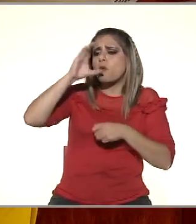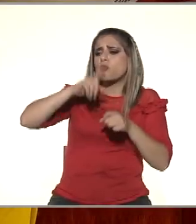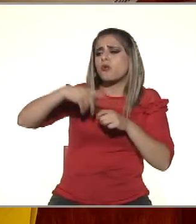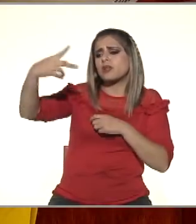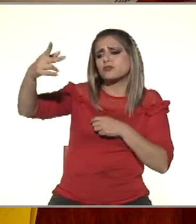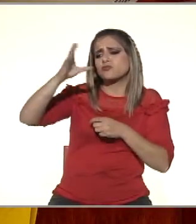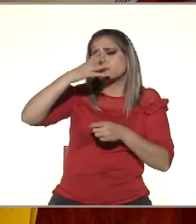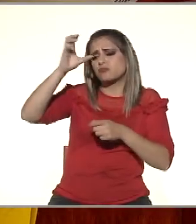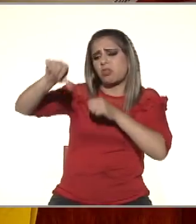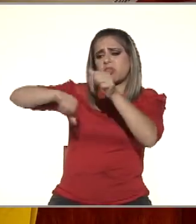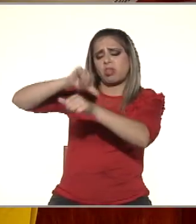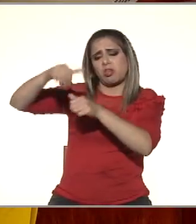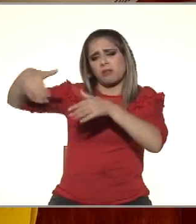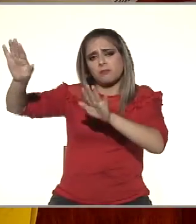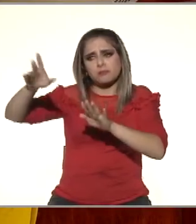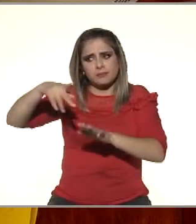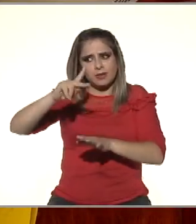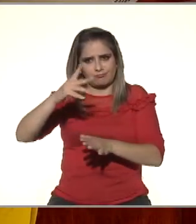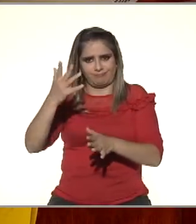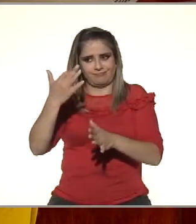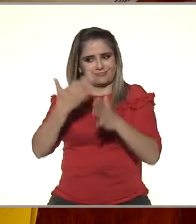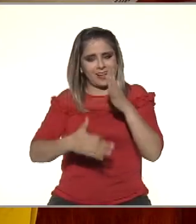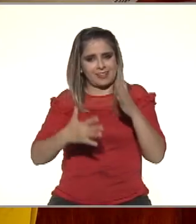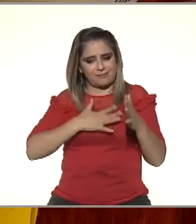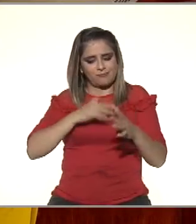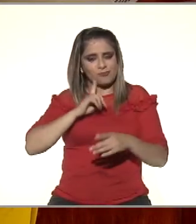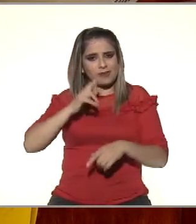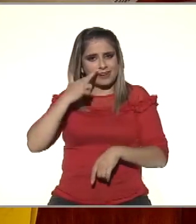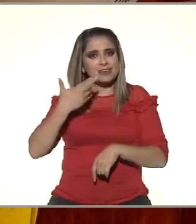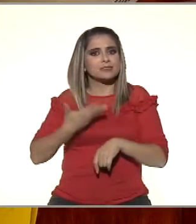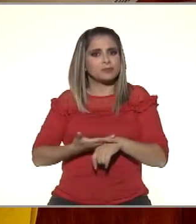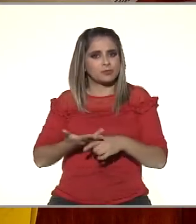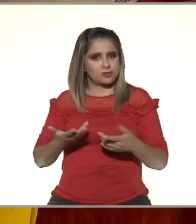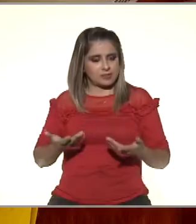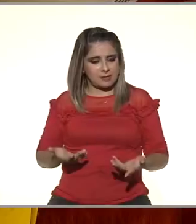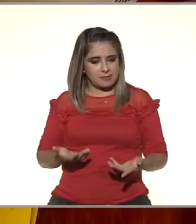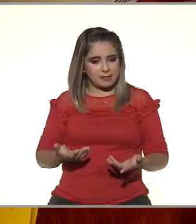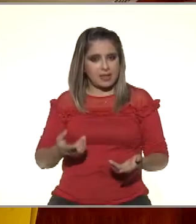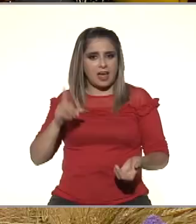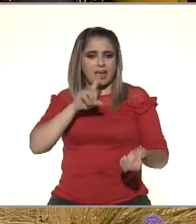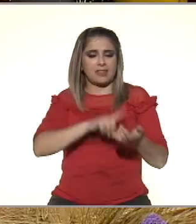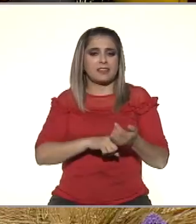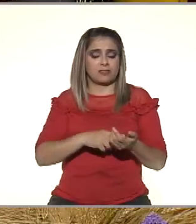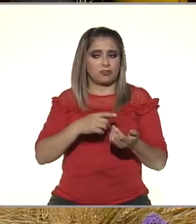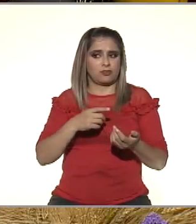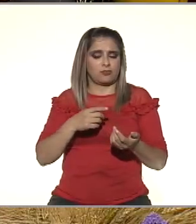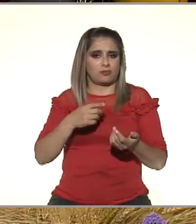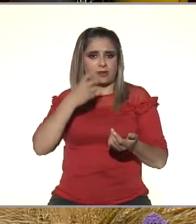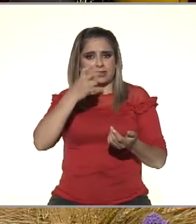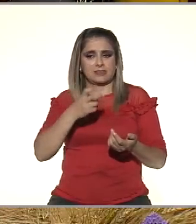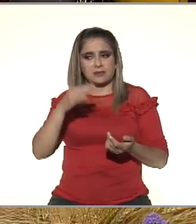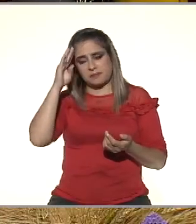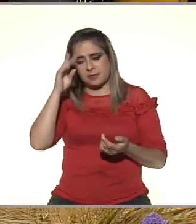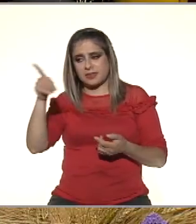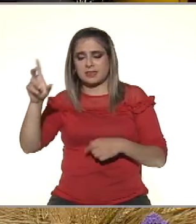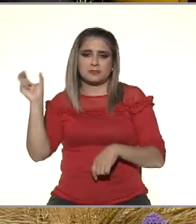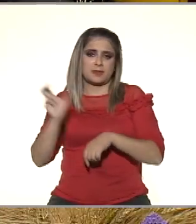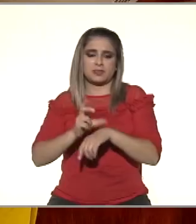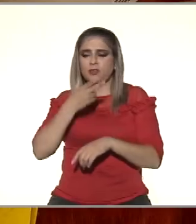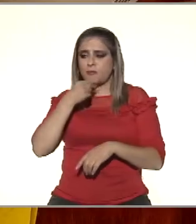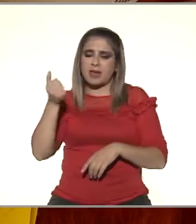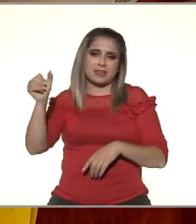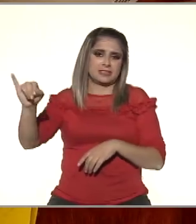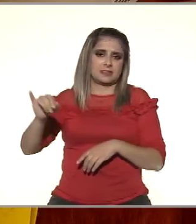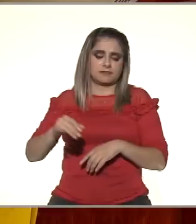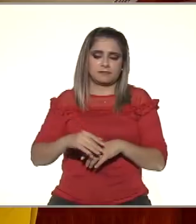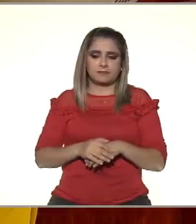parece que tampoco están asumiendo una parte de responsabilidad y se cae en una conducta de género que hoy en día creo que hay que tratar